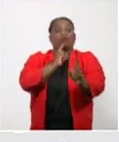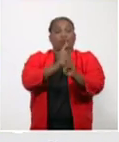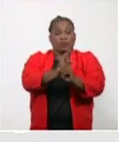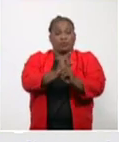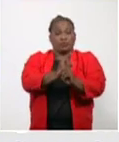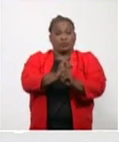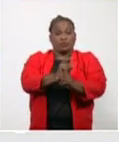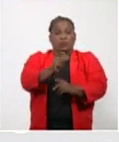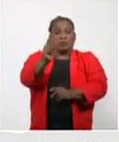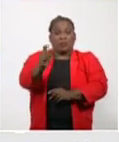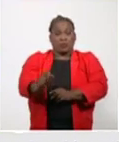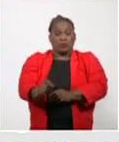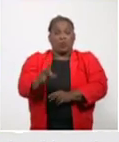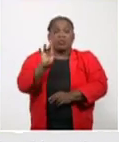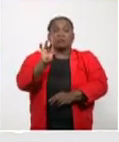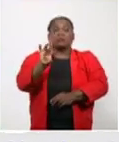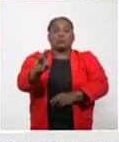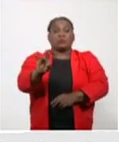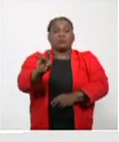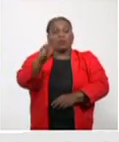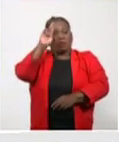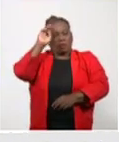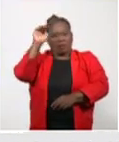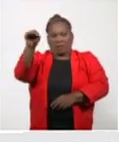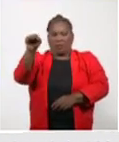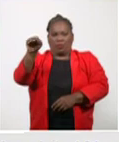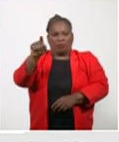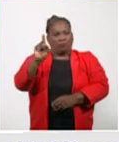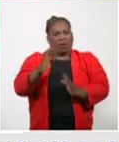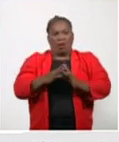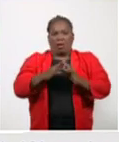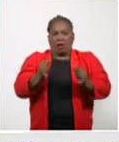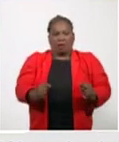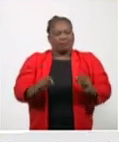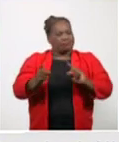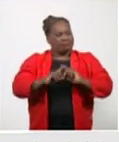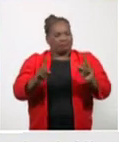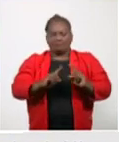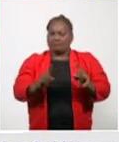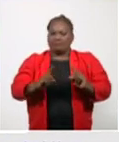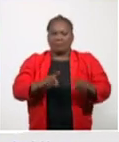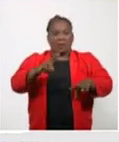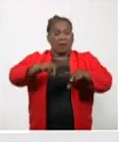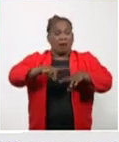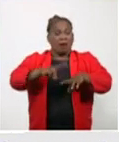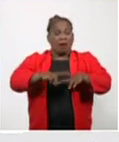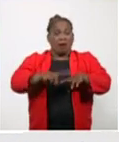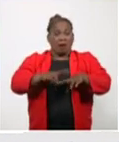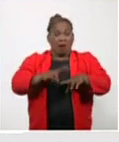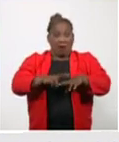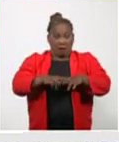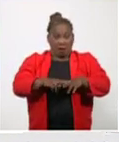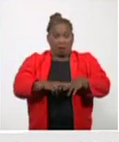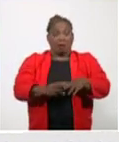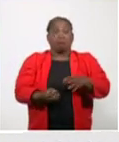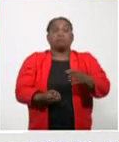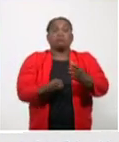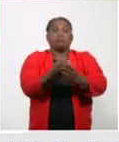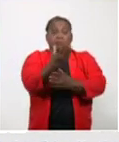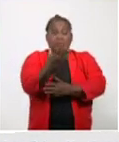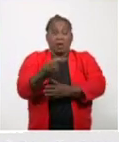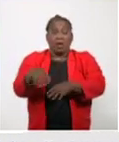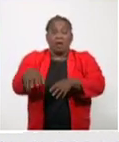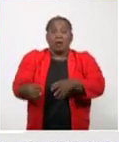casos sospechosos. En La Habana todavía se siguen creando capacidades, ya que son cifras muy